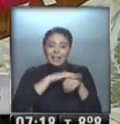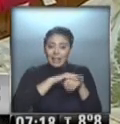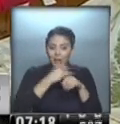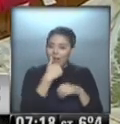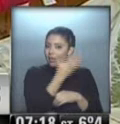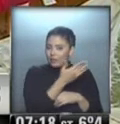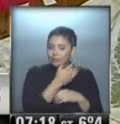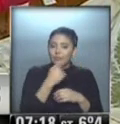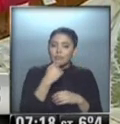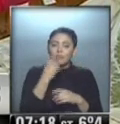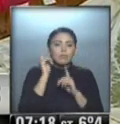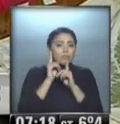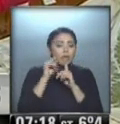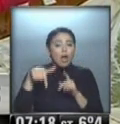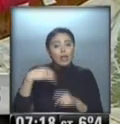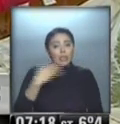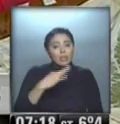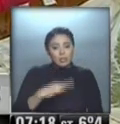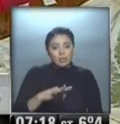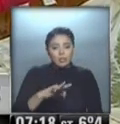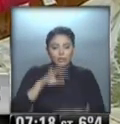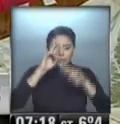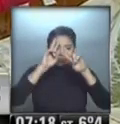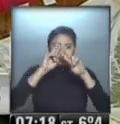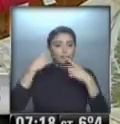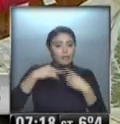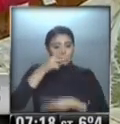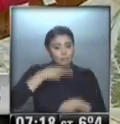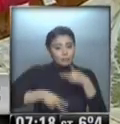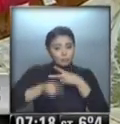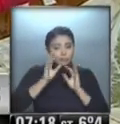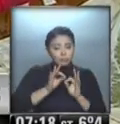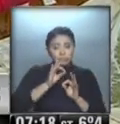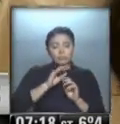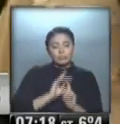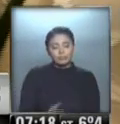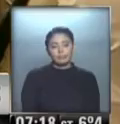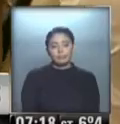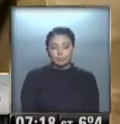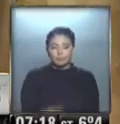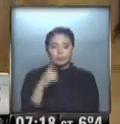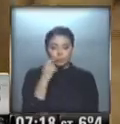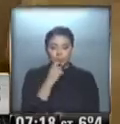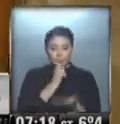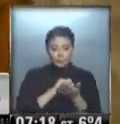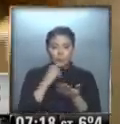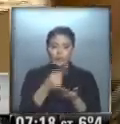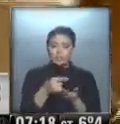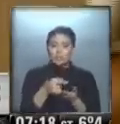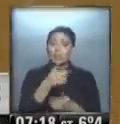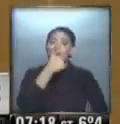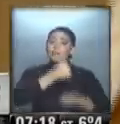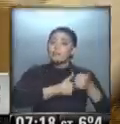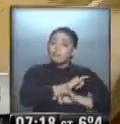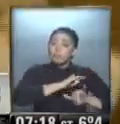¿no? Está pendiente una evaluación quirúrgica y el tratamiento es quirúrgico. El cierre de campaña de Milagro